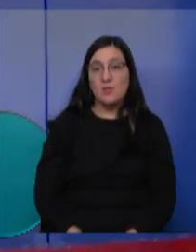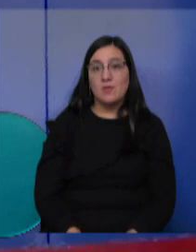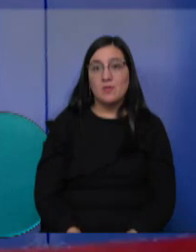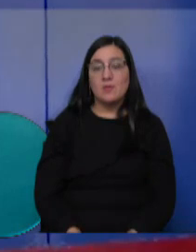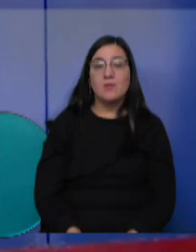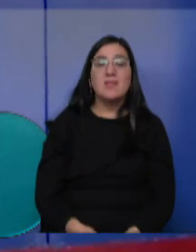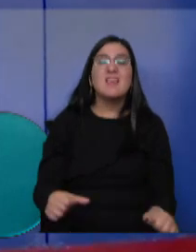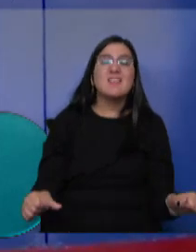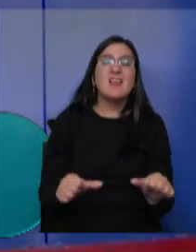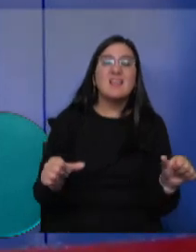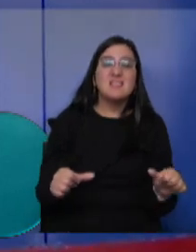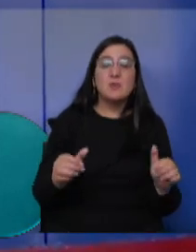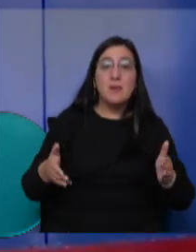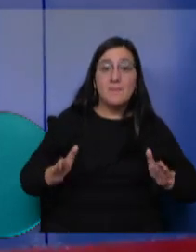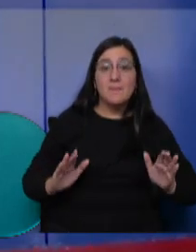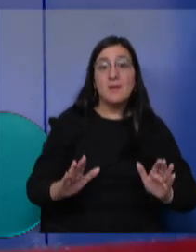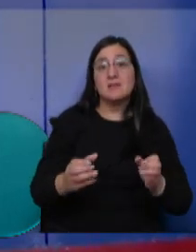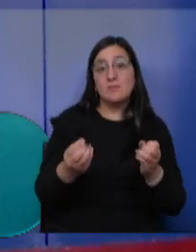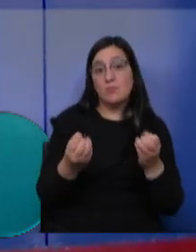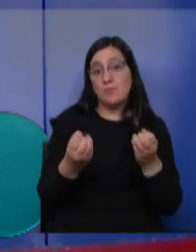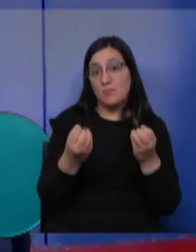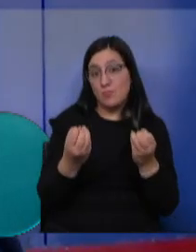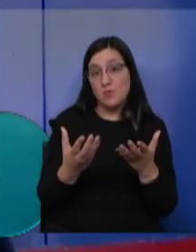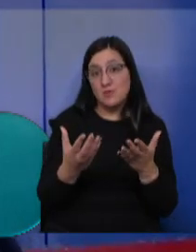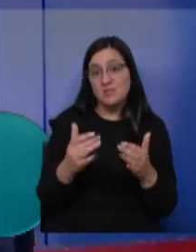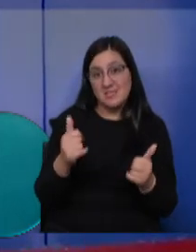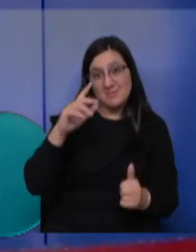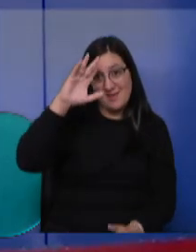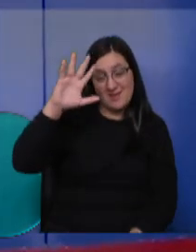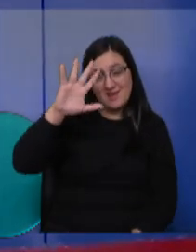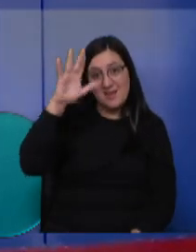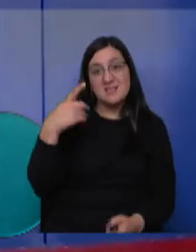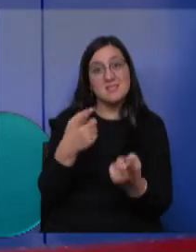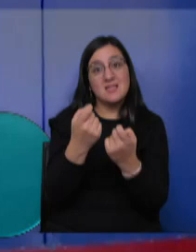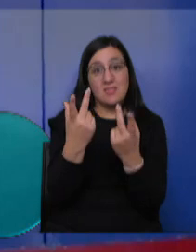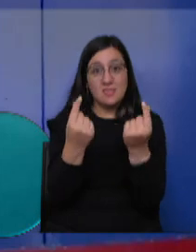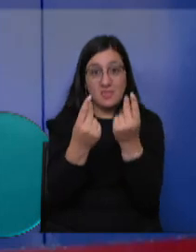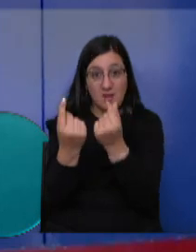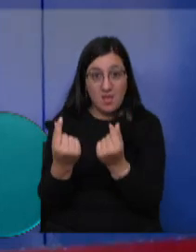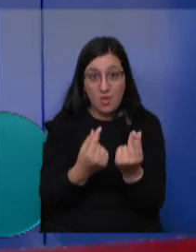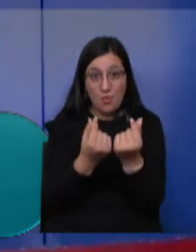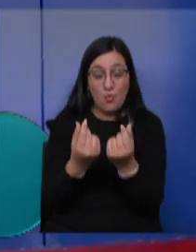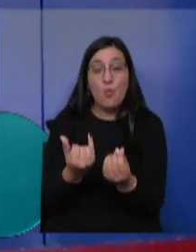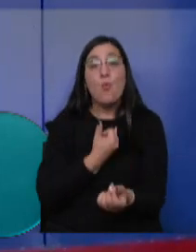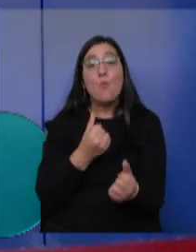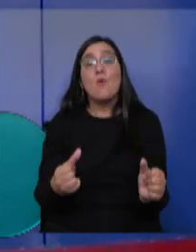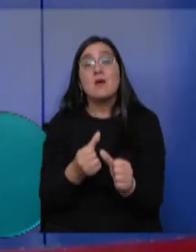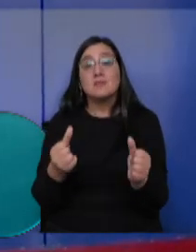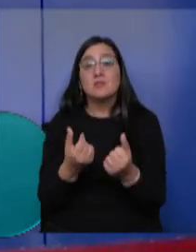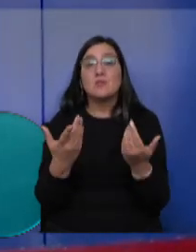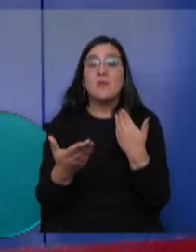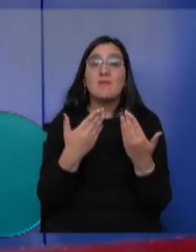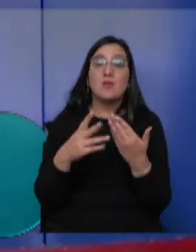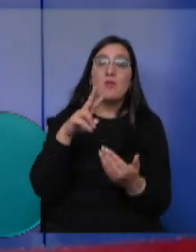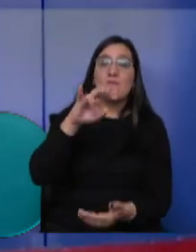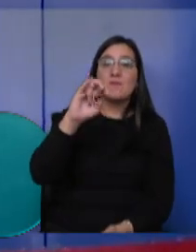están haciendo para poder prepararse, porque como se pueden imaginar hay que recaudar fondos, y para hablar un poco de todo eso estoy con una de ellas, con